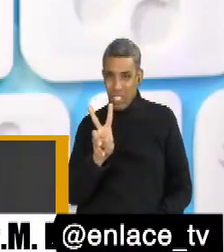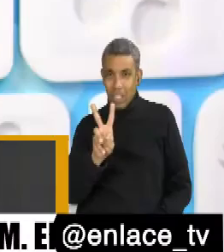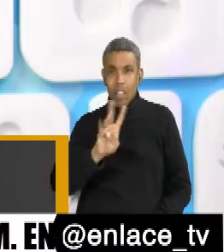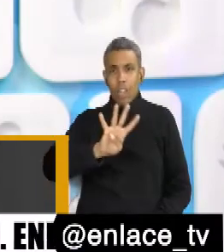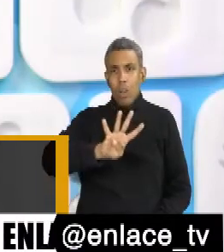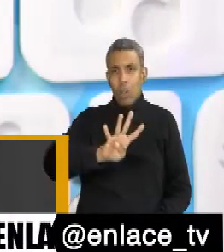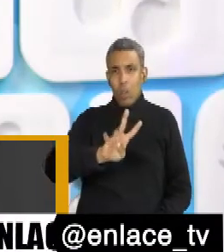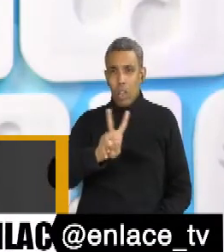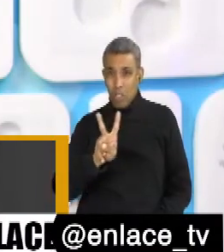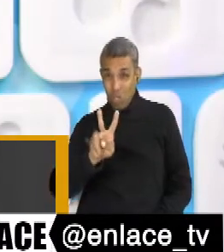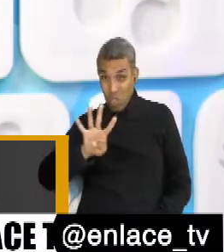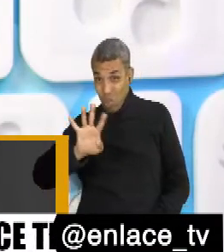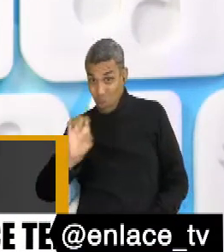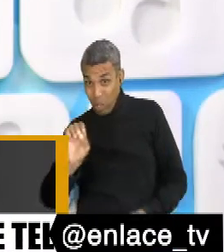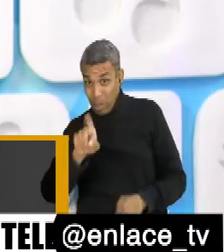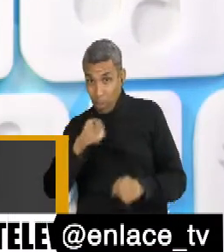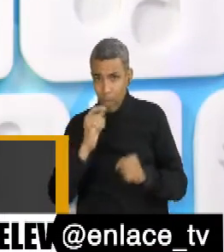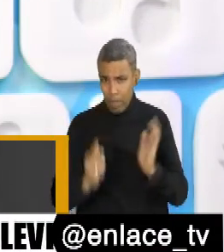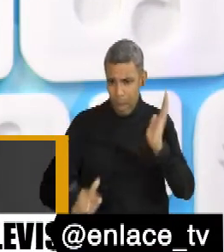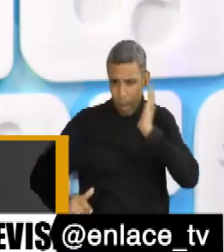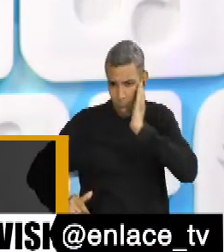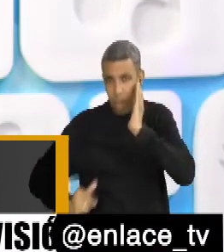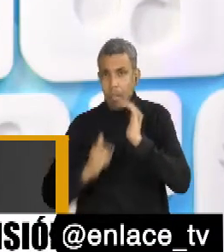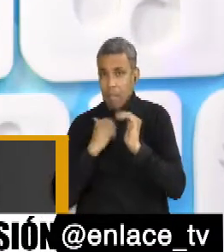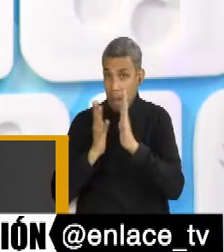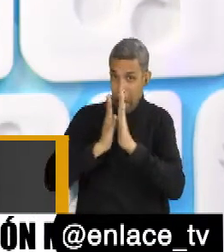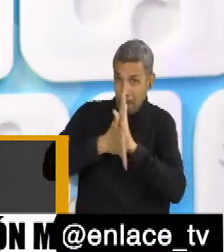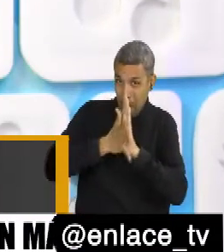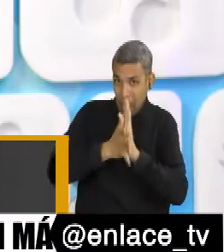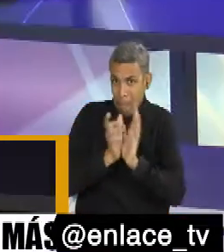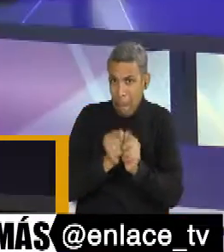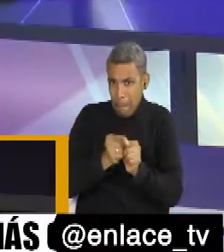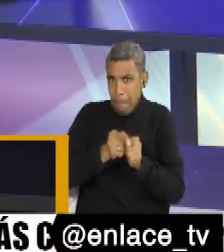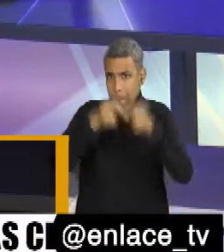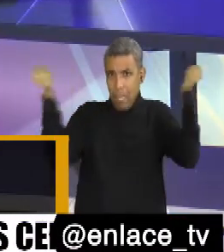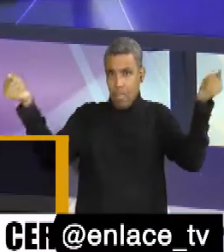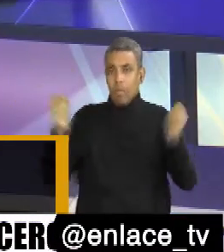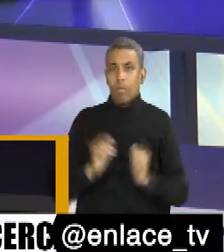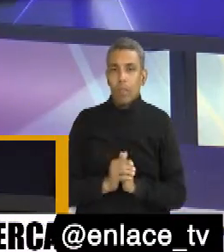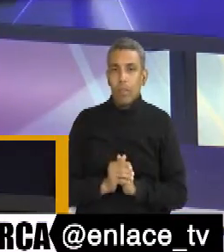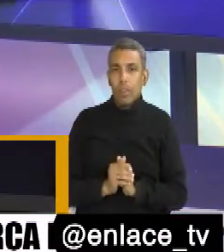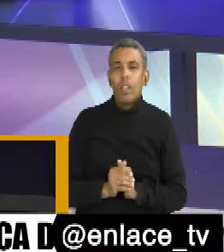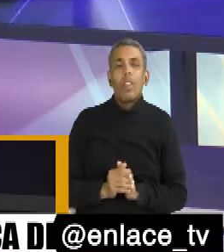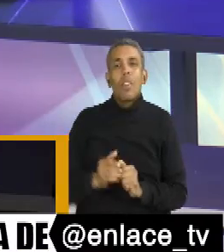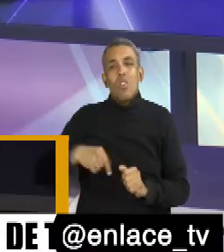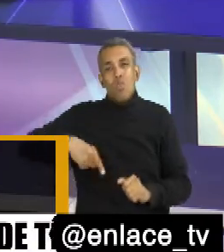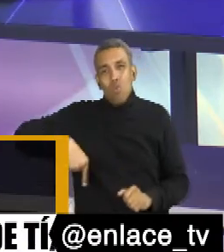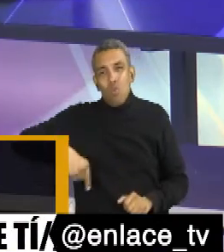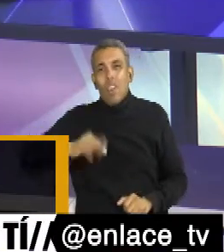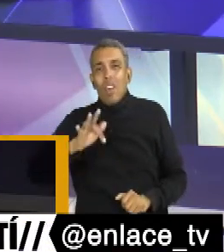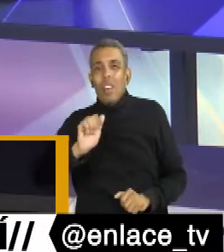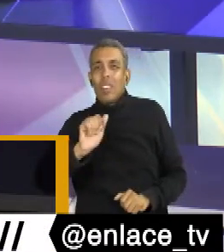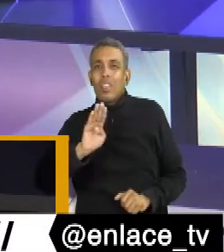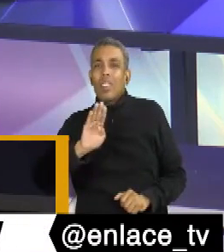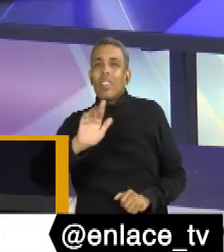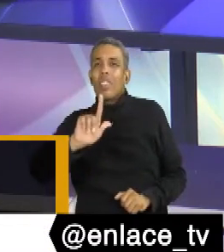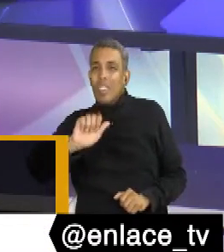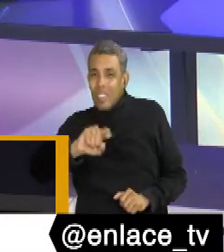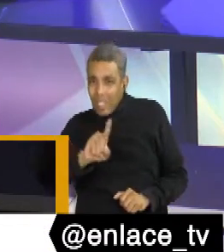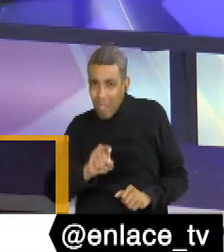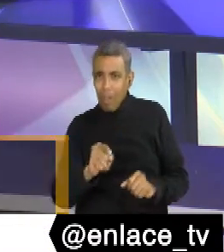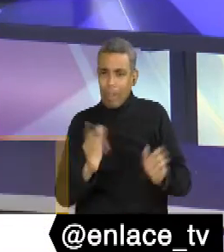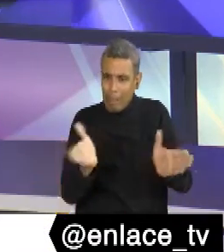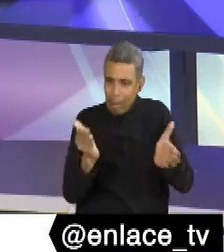311-872-4240 para todas las personas que quieran tener más información. Así es. Éxitos para la Escuela de Arte Las Tablas en Barranca Bermeja, que siga fortaleciendo todo